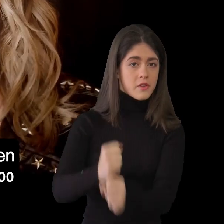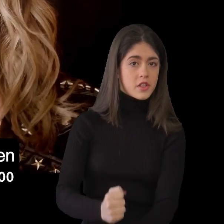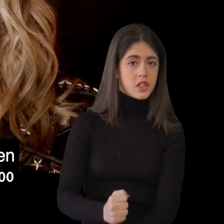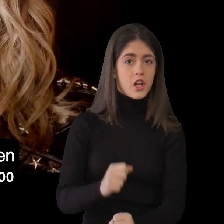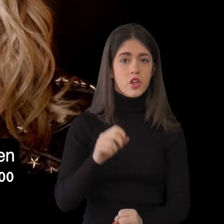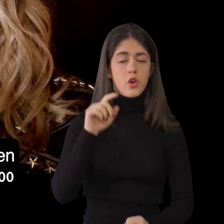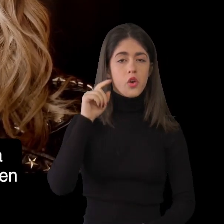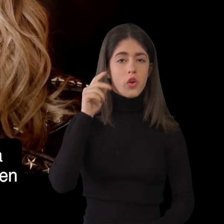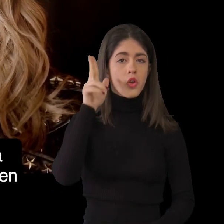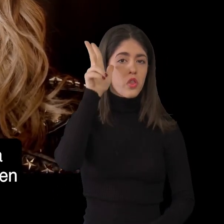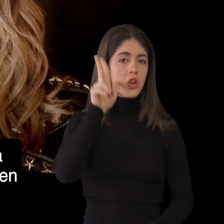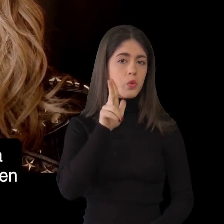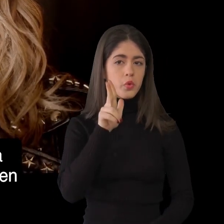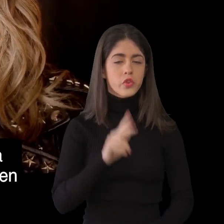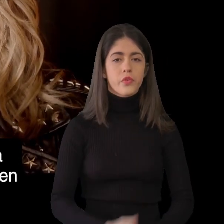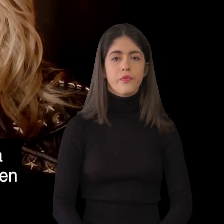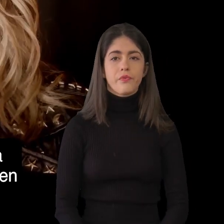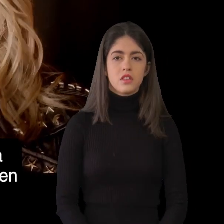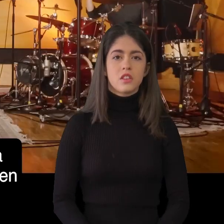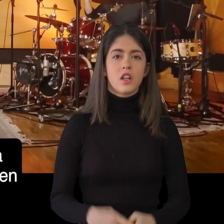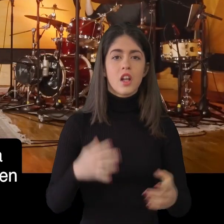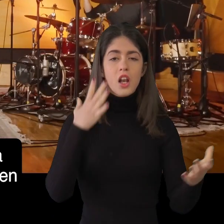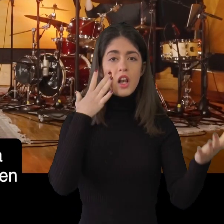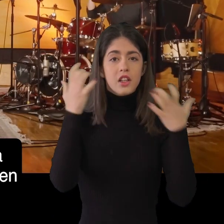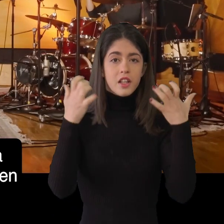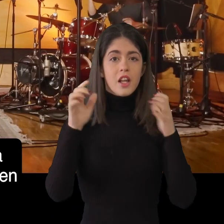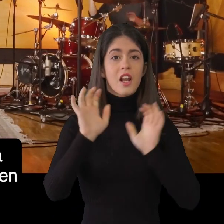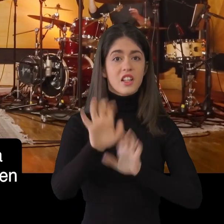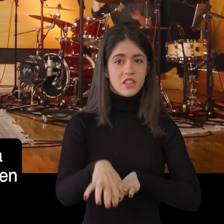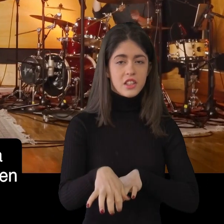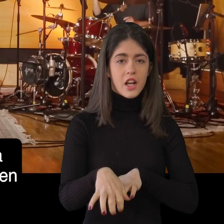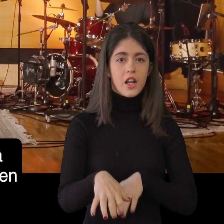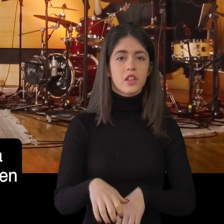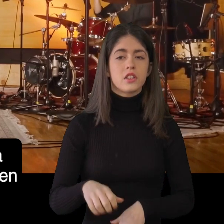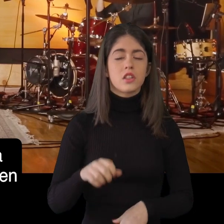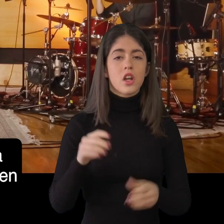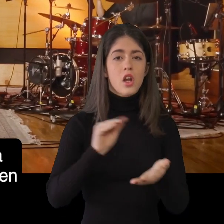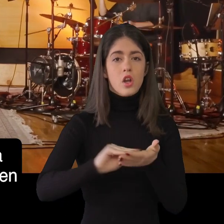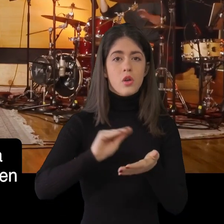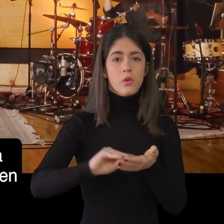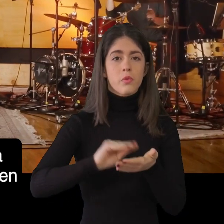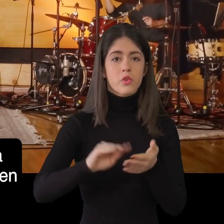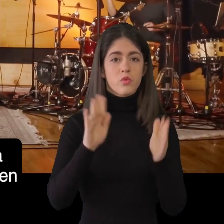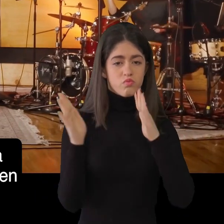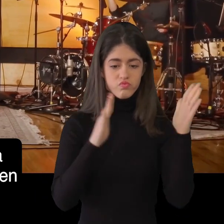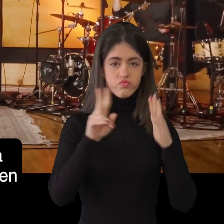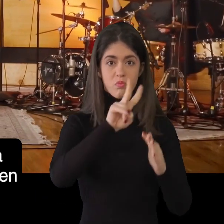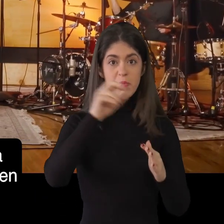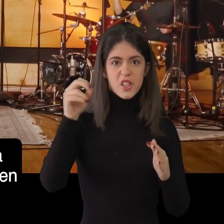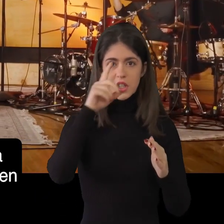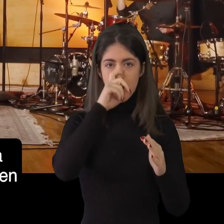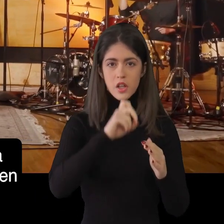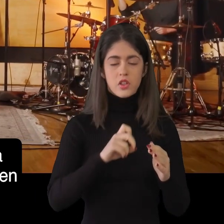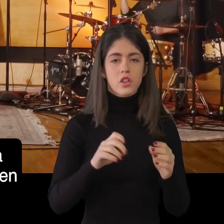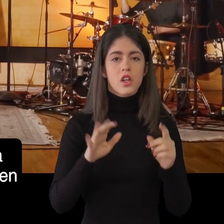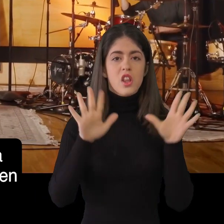de 600.000 copias vendidas, 6 discos de platino, varios de oro, una nominación al Grammy Latino y más